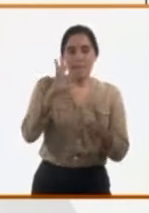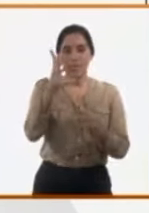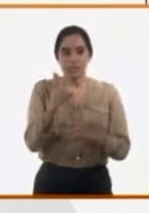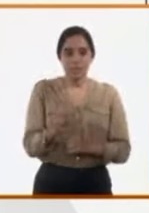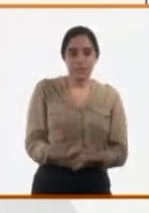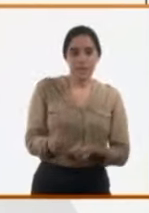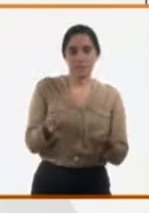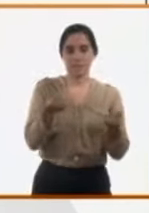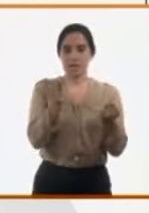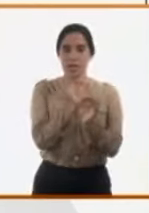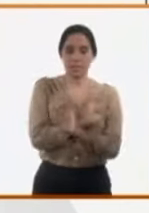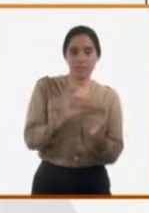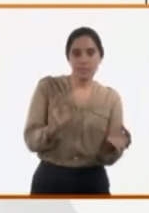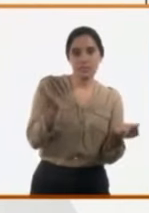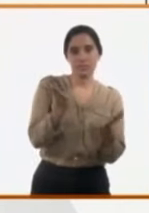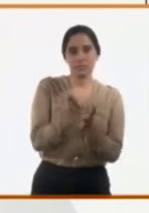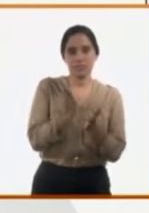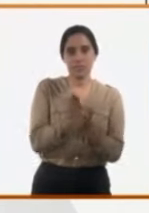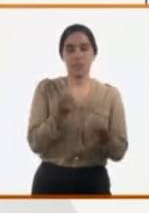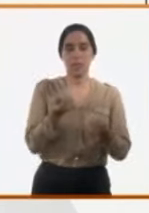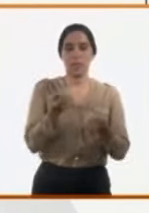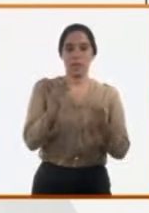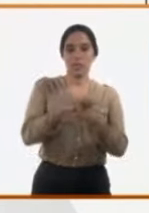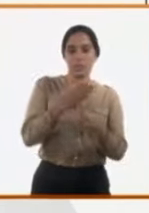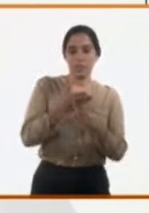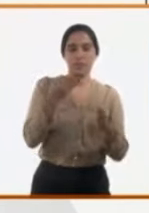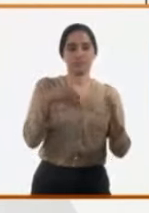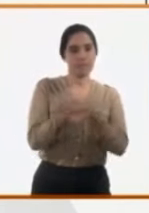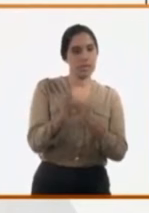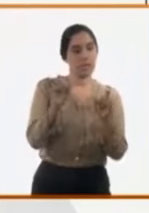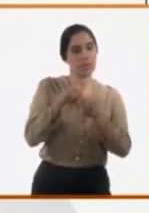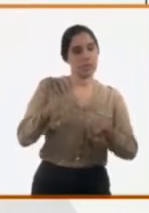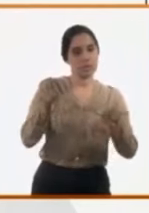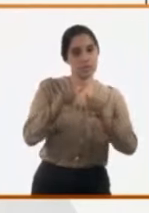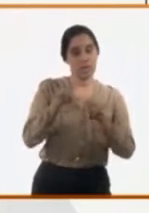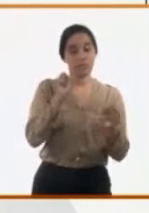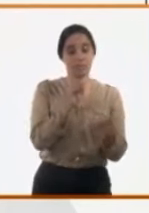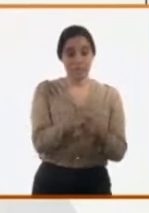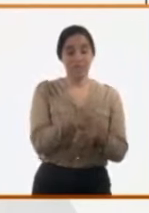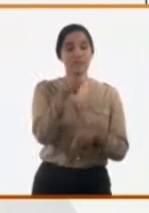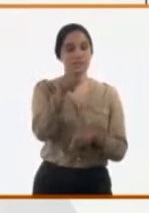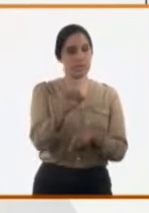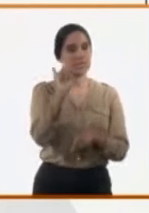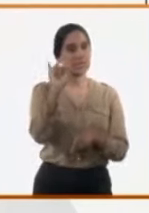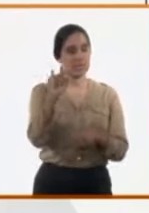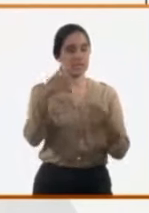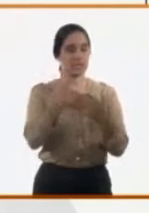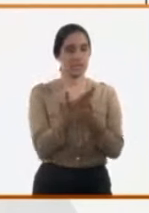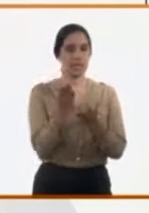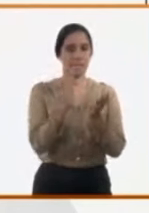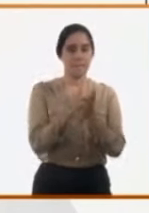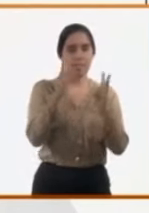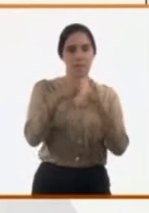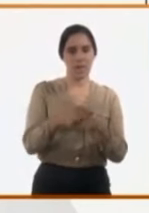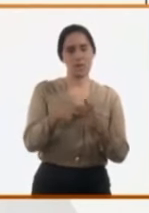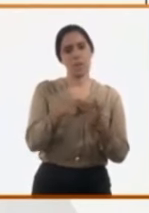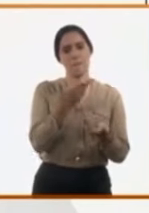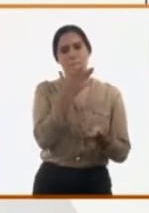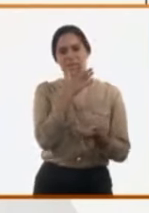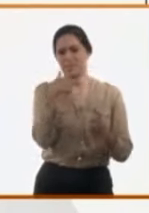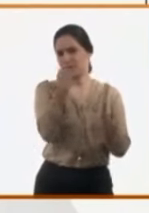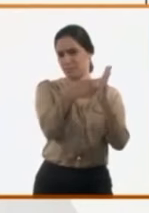matemática caballero bueno comienza el 7 de mayo y va a tener las características similares a estos últimos procesos